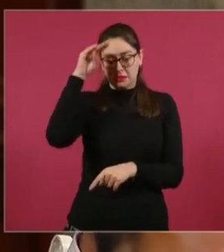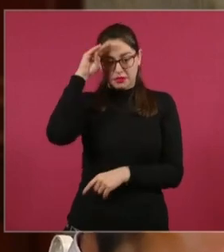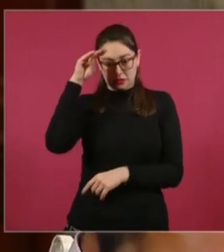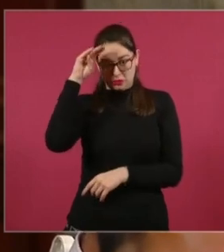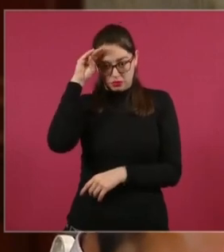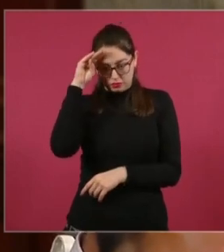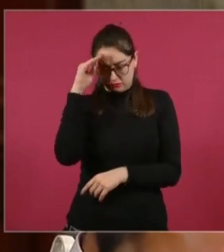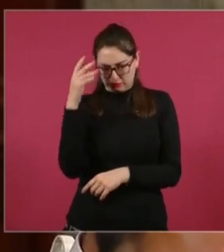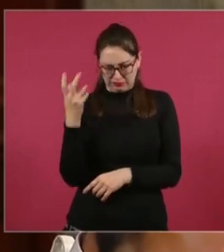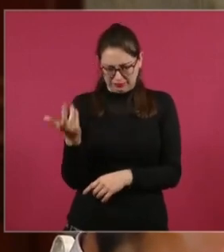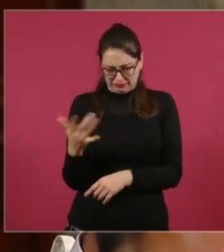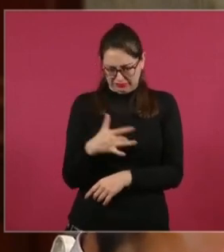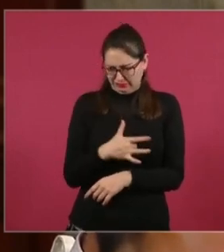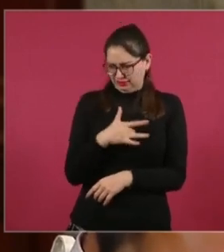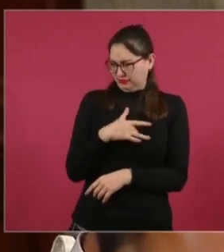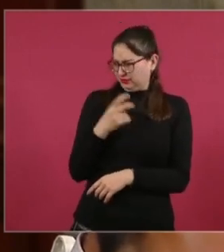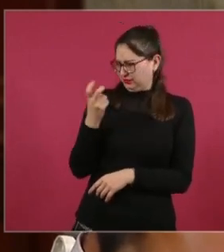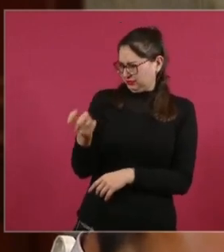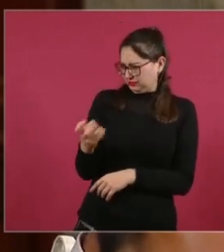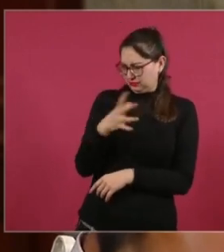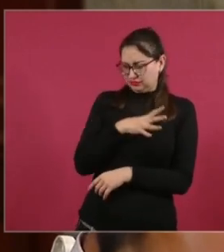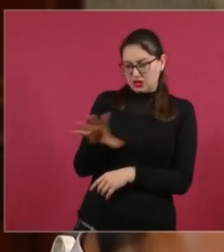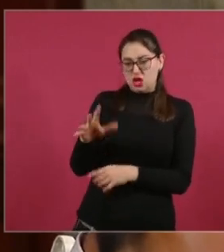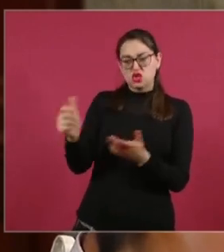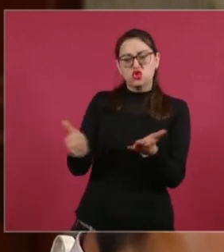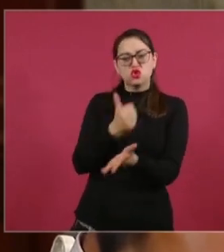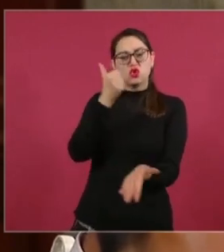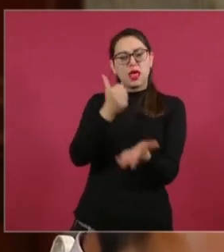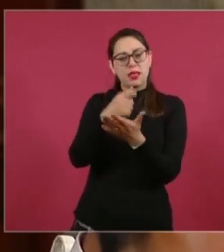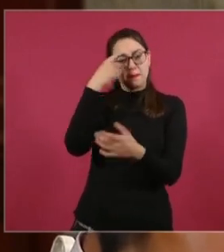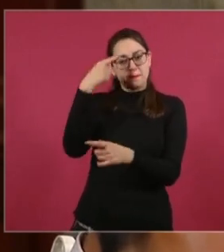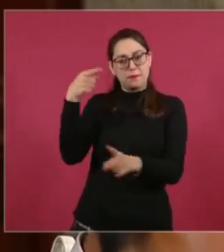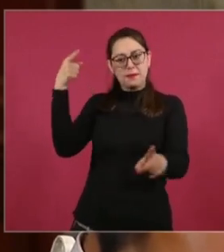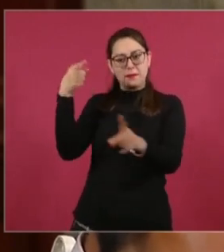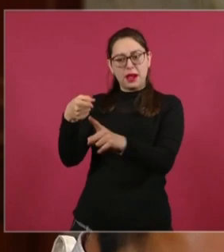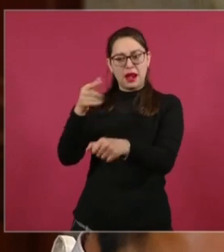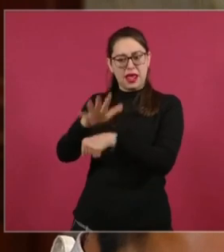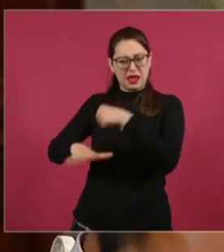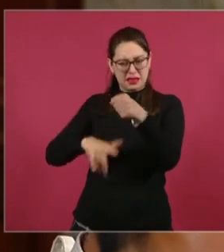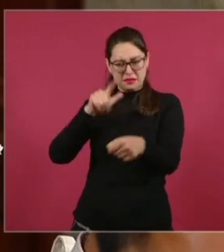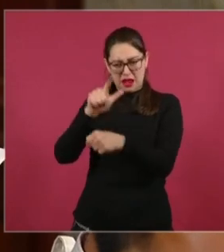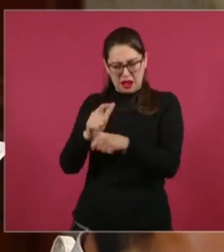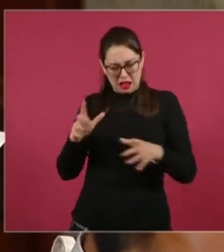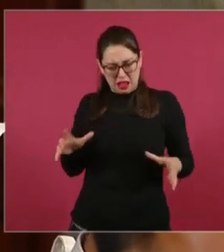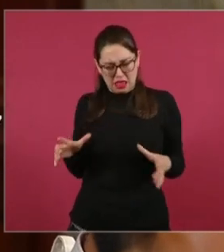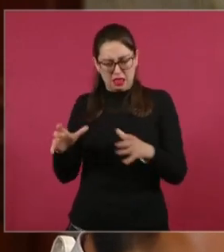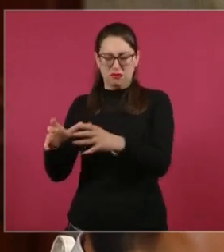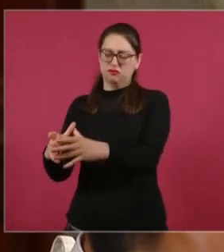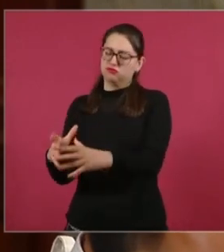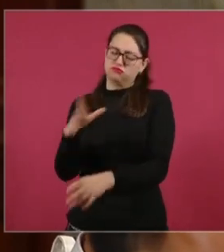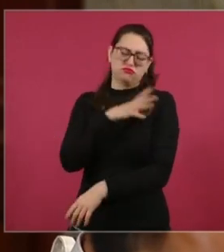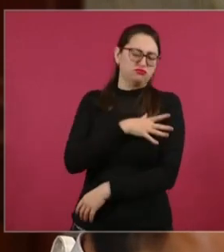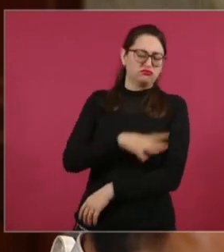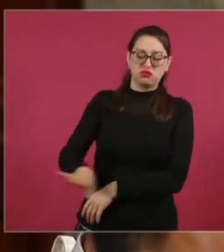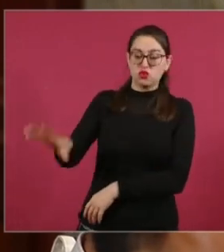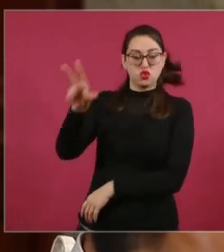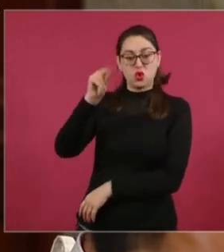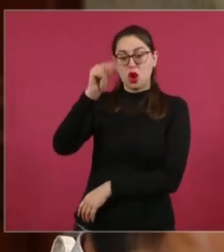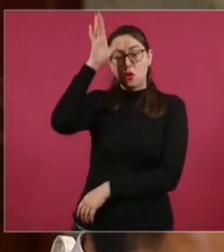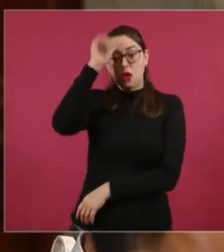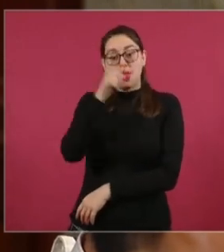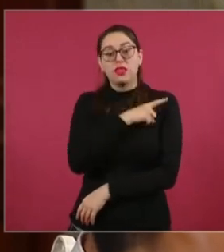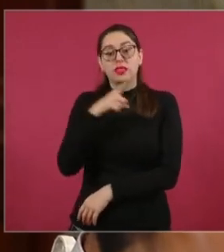mascotas. Lo que consterna y nos daña es que no haya una ciudad para todos. La pregunta, señor presidente,